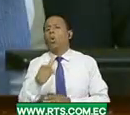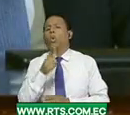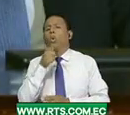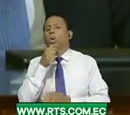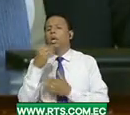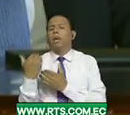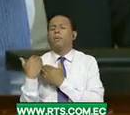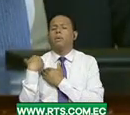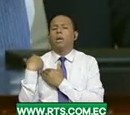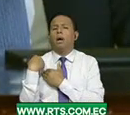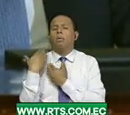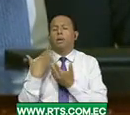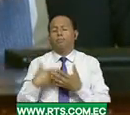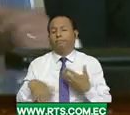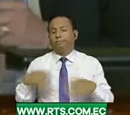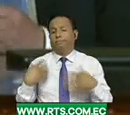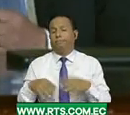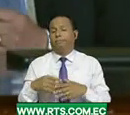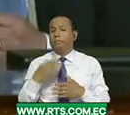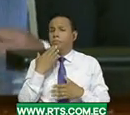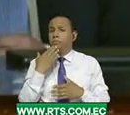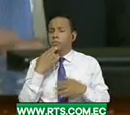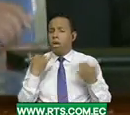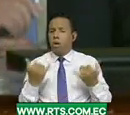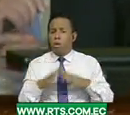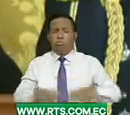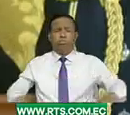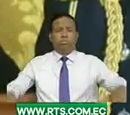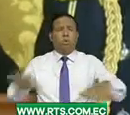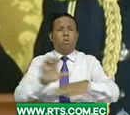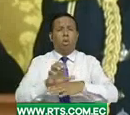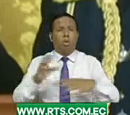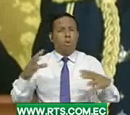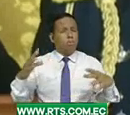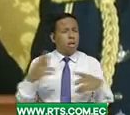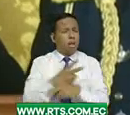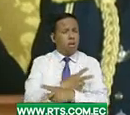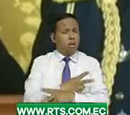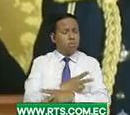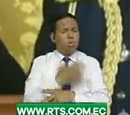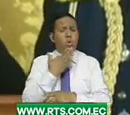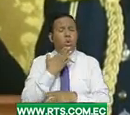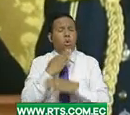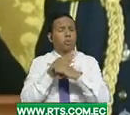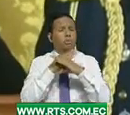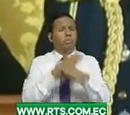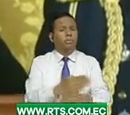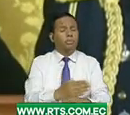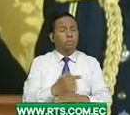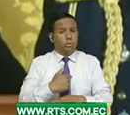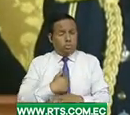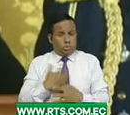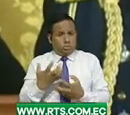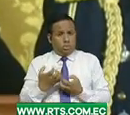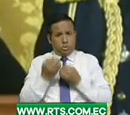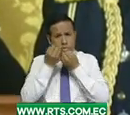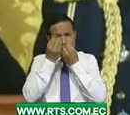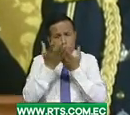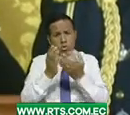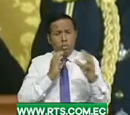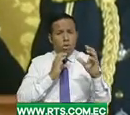coyuntura para enfrentar la violencia que se vive en el país. Especialmente poder comunicar y explicar lo que hemos